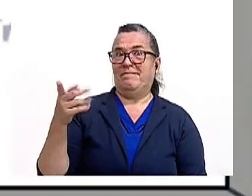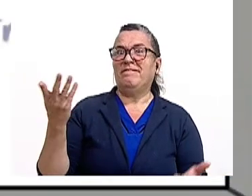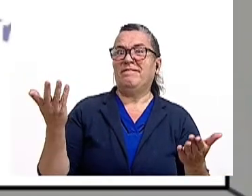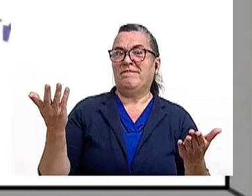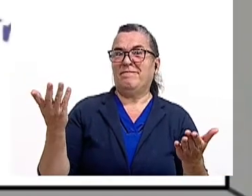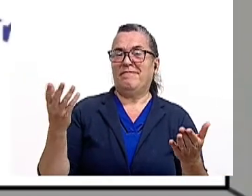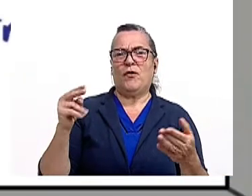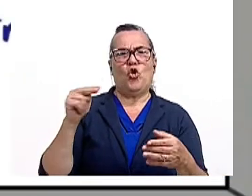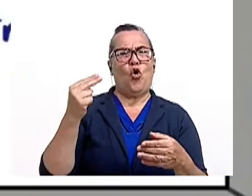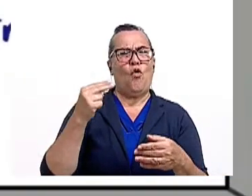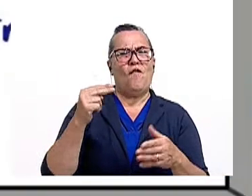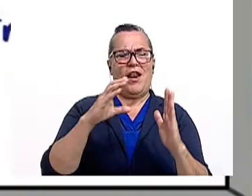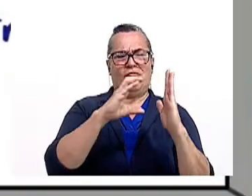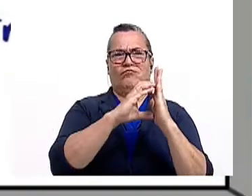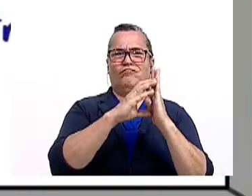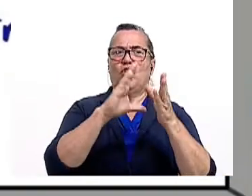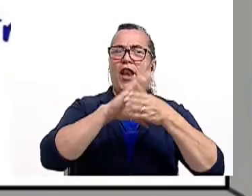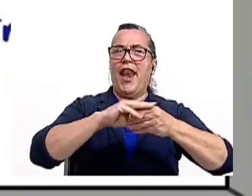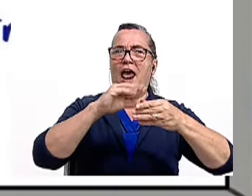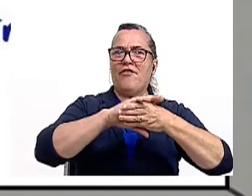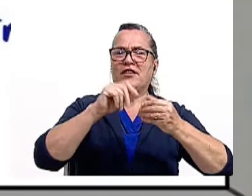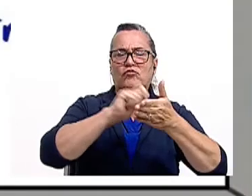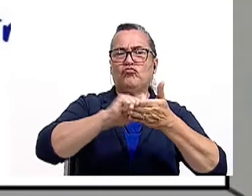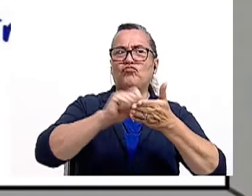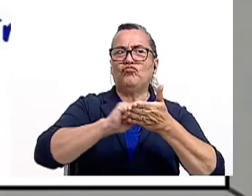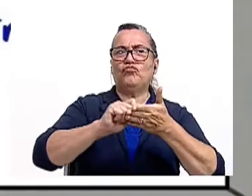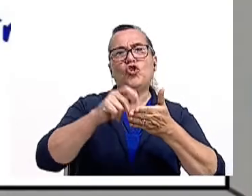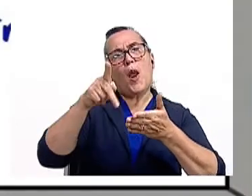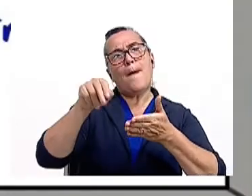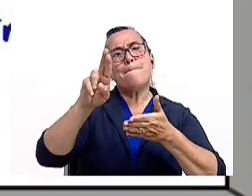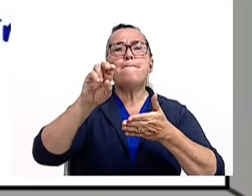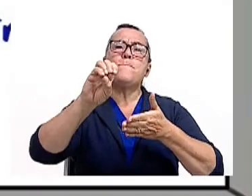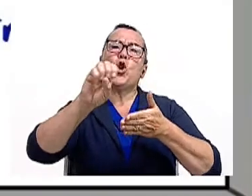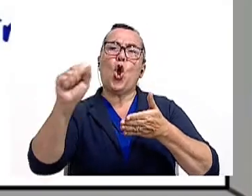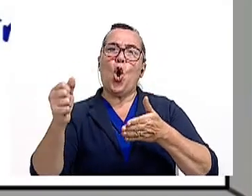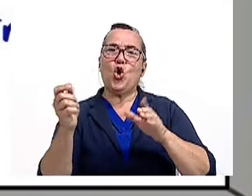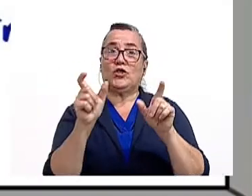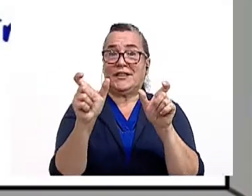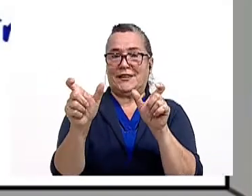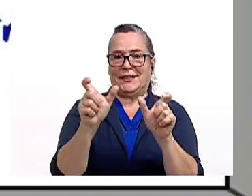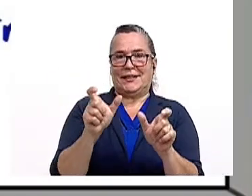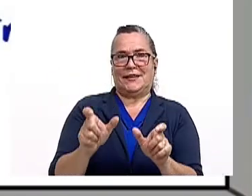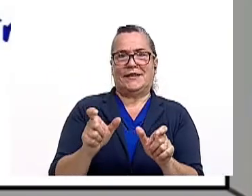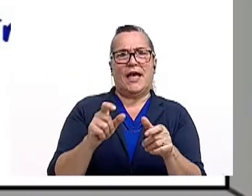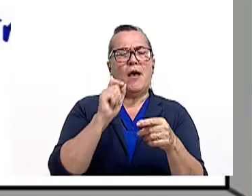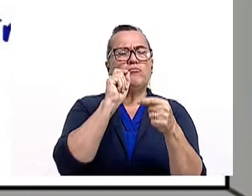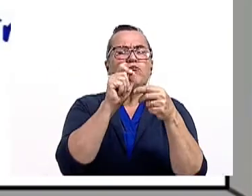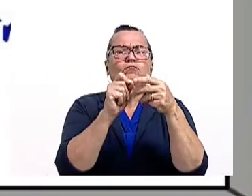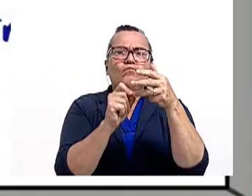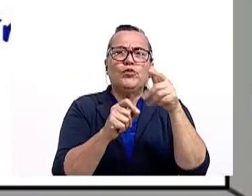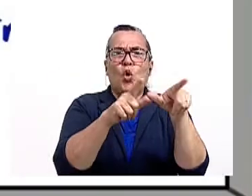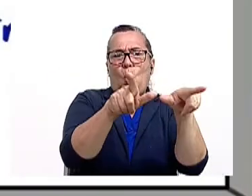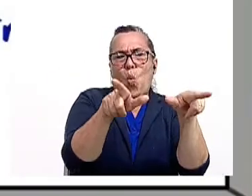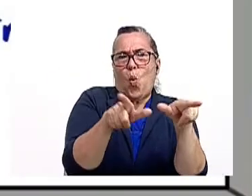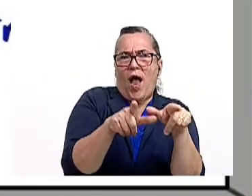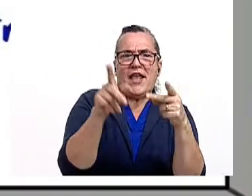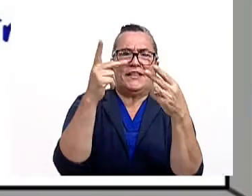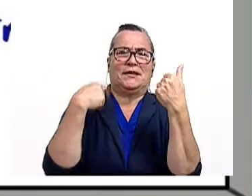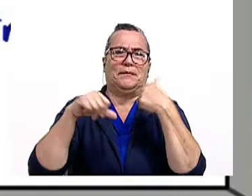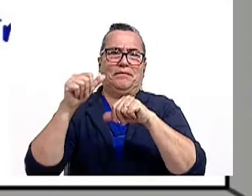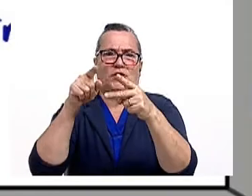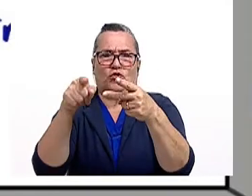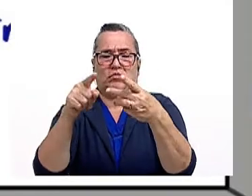La novela es un texto narrativo escrito en prosa, en el que se consignan de manera detallada los lugares,